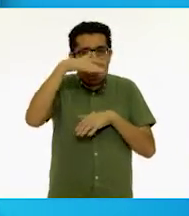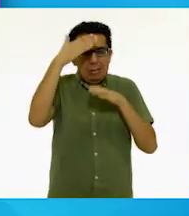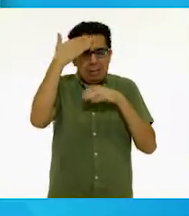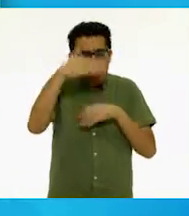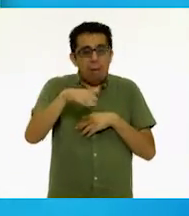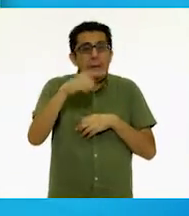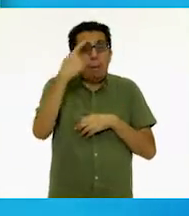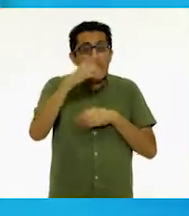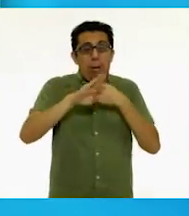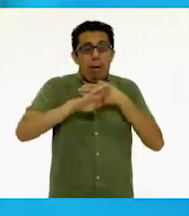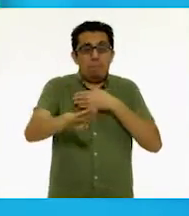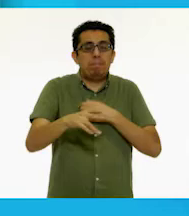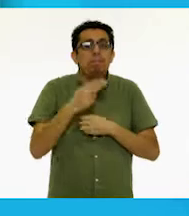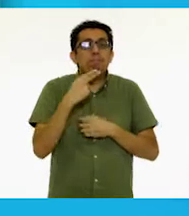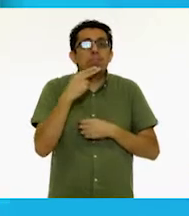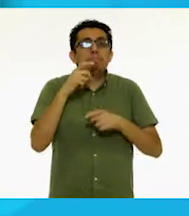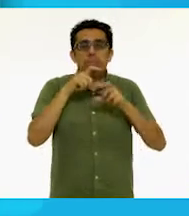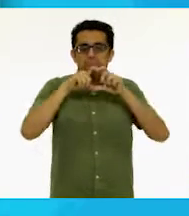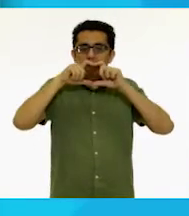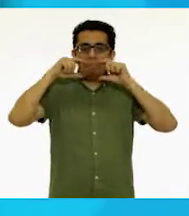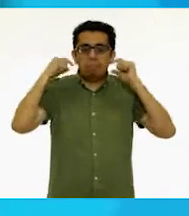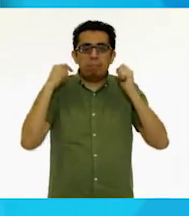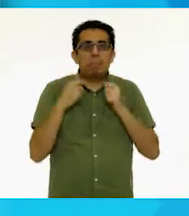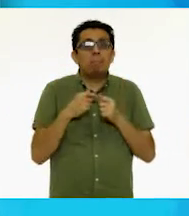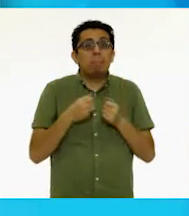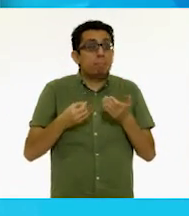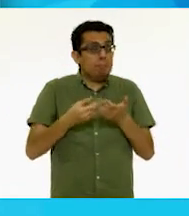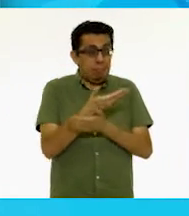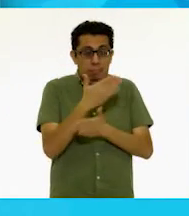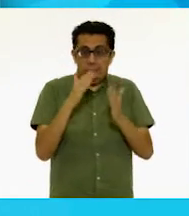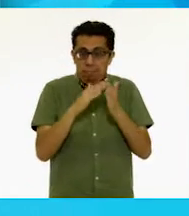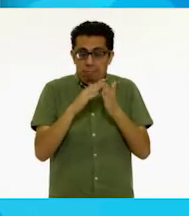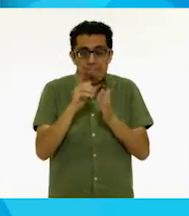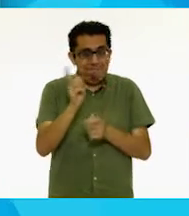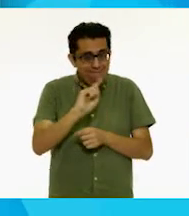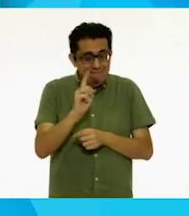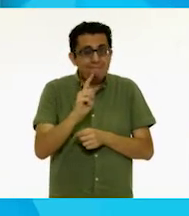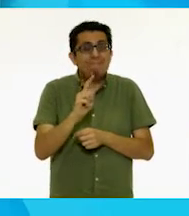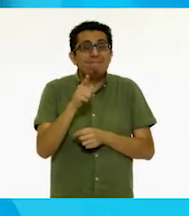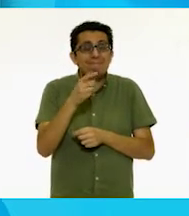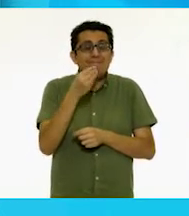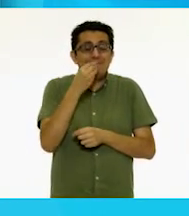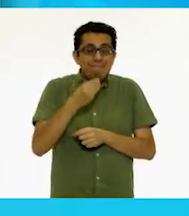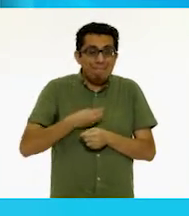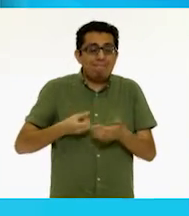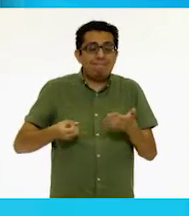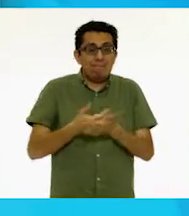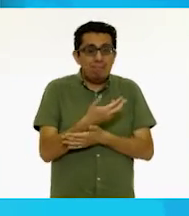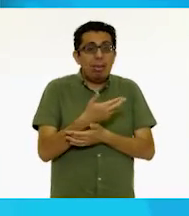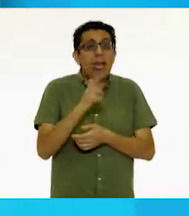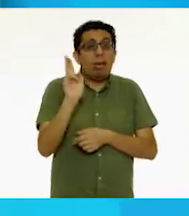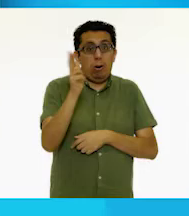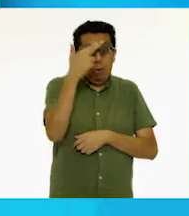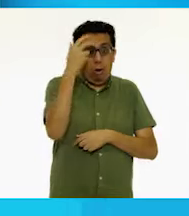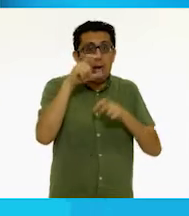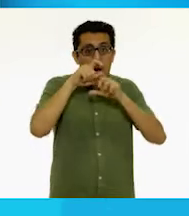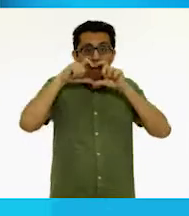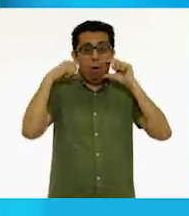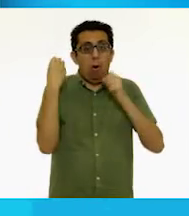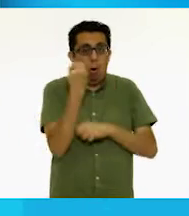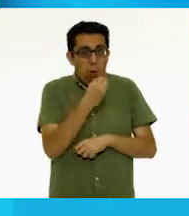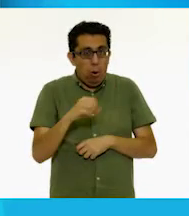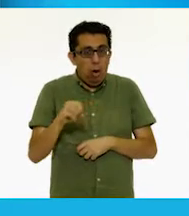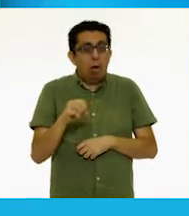contagiarnos. Utiliza cubrebocas. No salgas de casa. Si tienes que hacerlo, recuerda que es obligatorio utilizarlo. Mantén